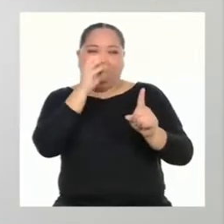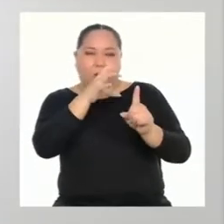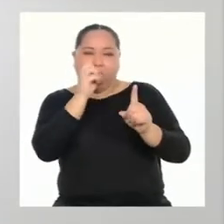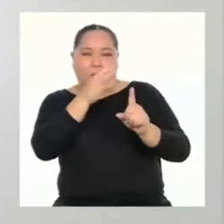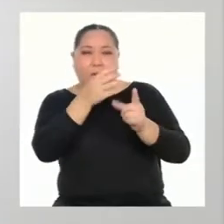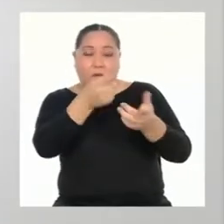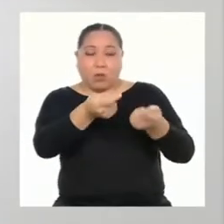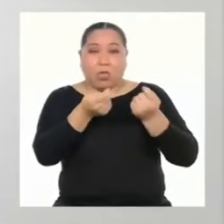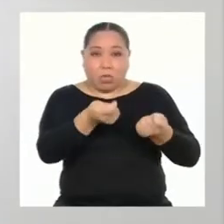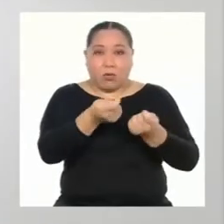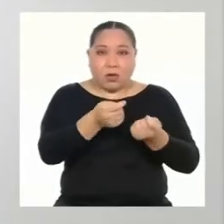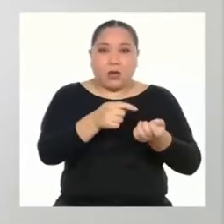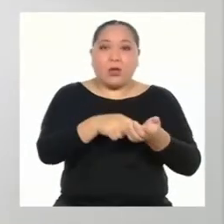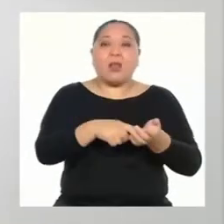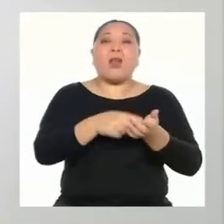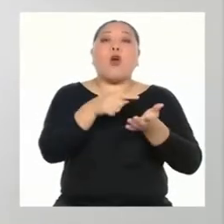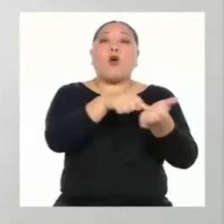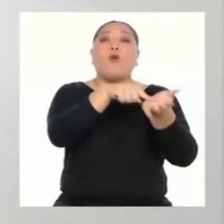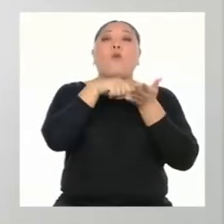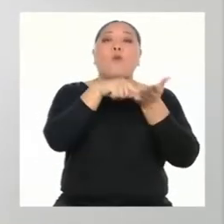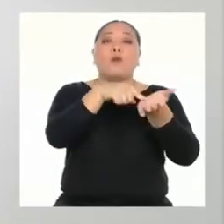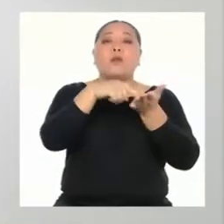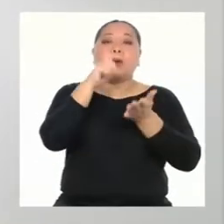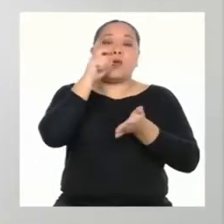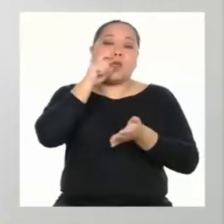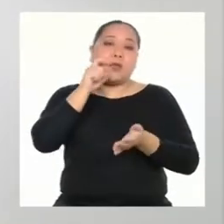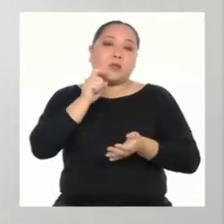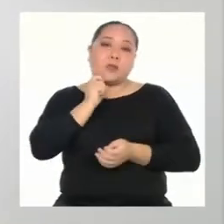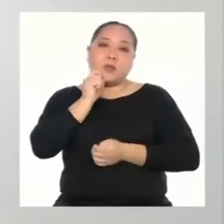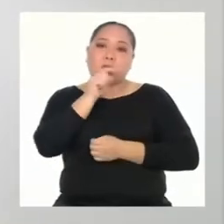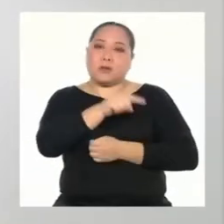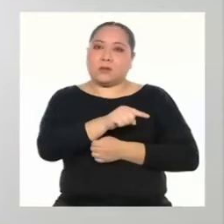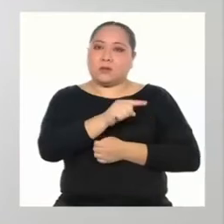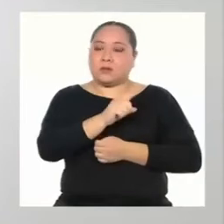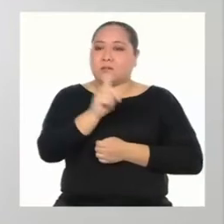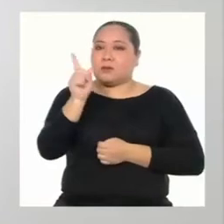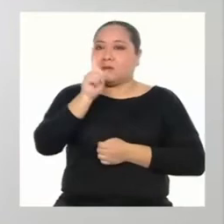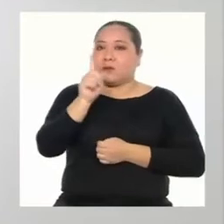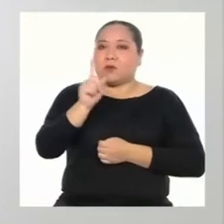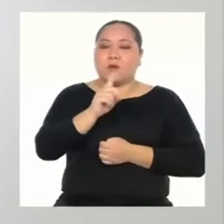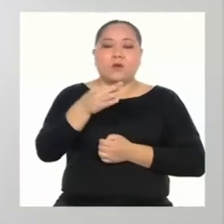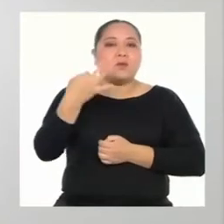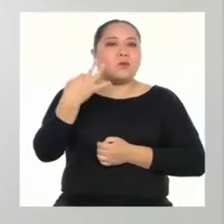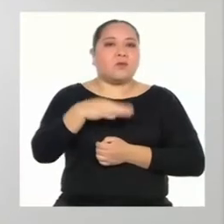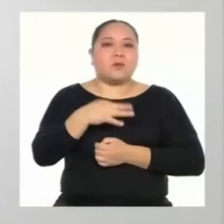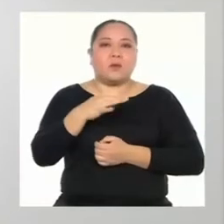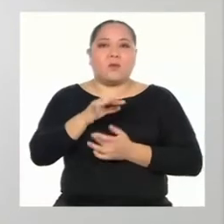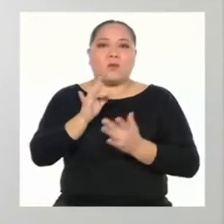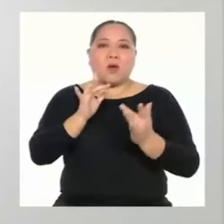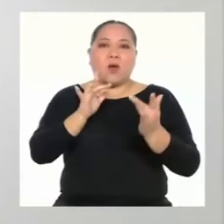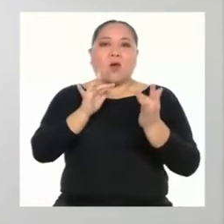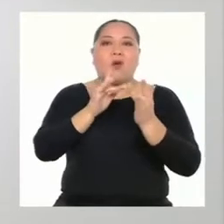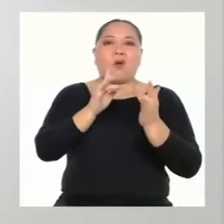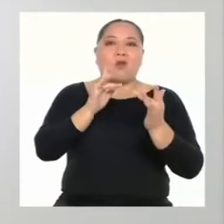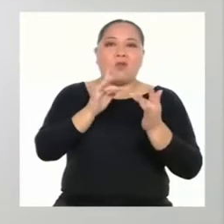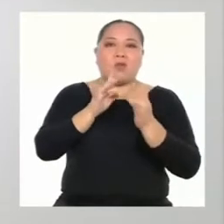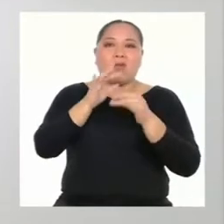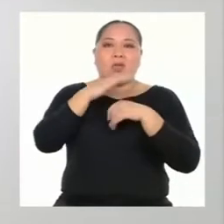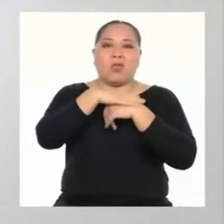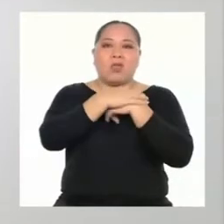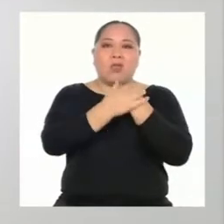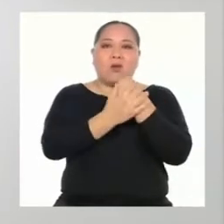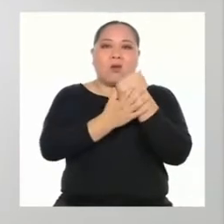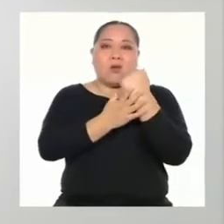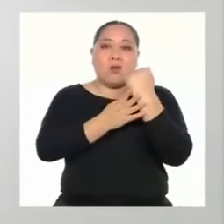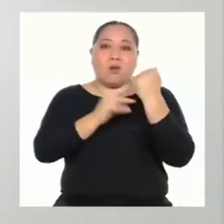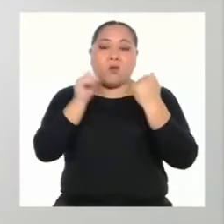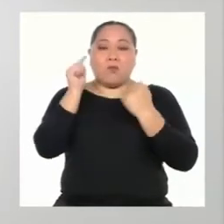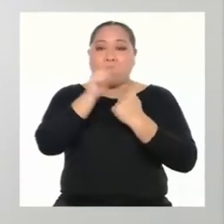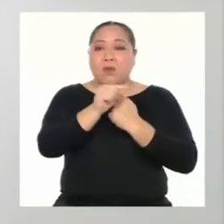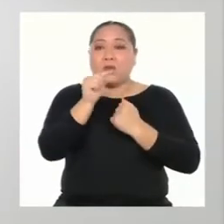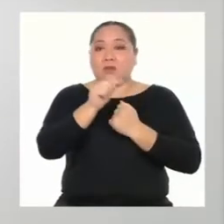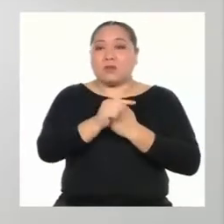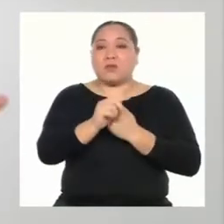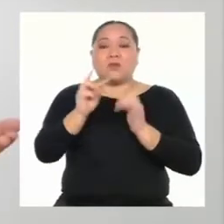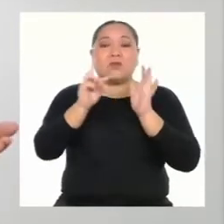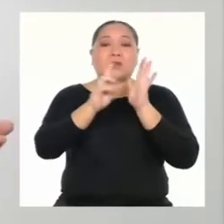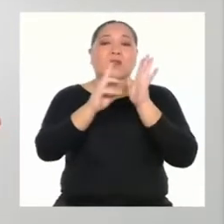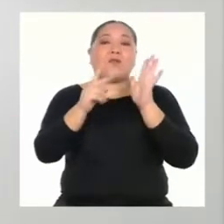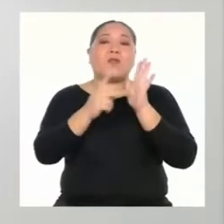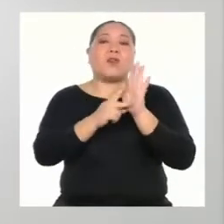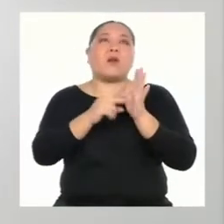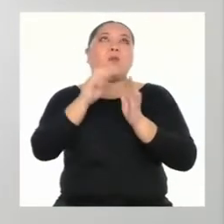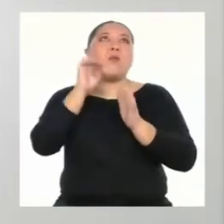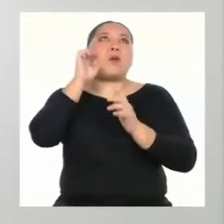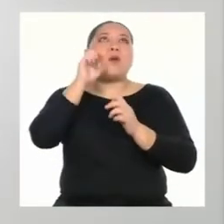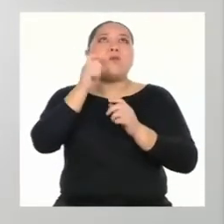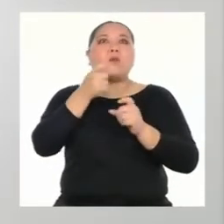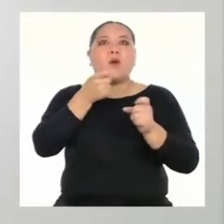intimidación. Debemos tener claro que no siempre se requiere de contacto físico para que haya violencia sexual.